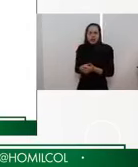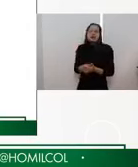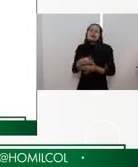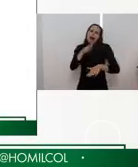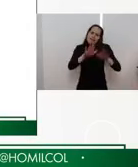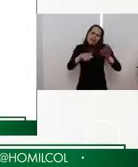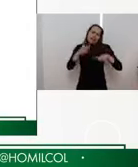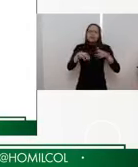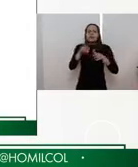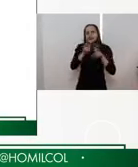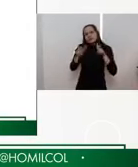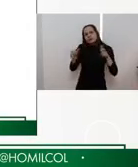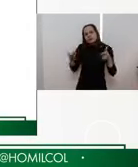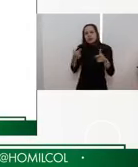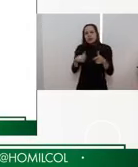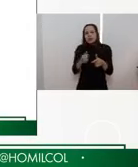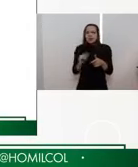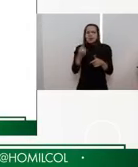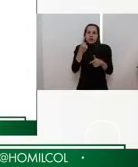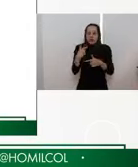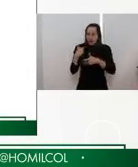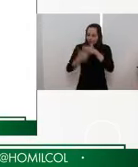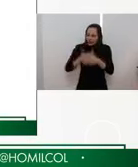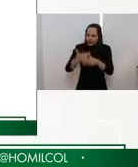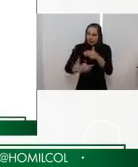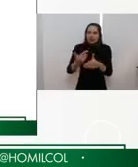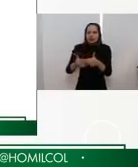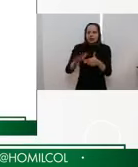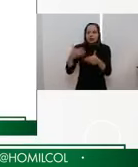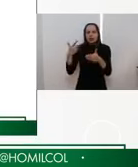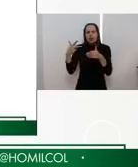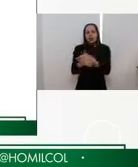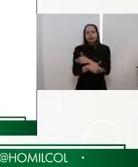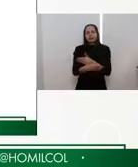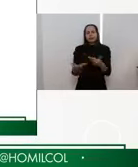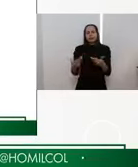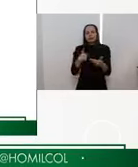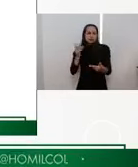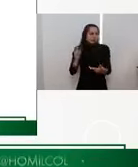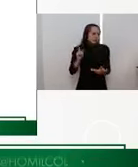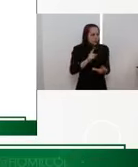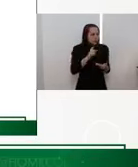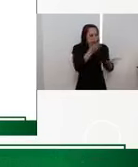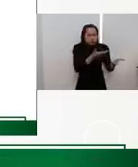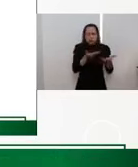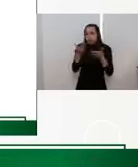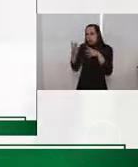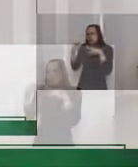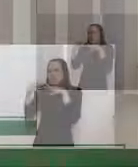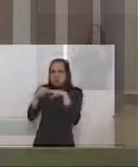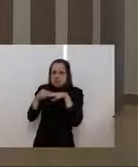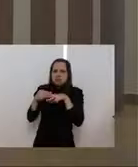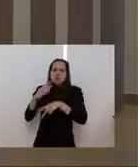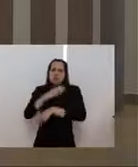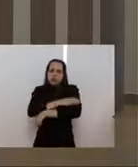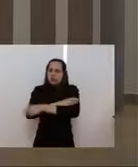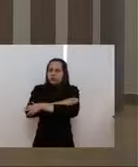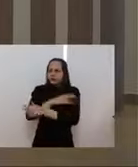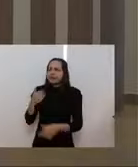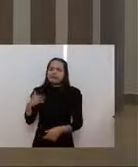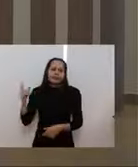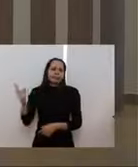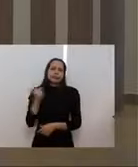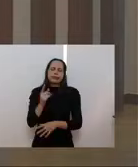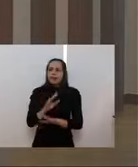nuestros usuarios hacen el primera parte del proceso y no no se acercan por sus dispositivos entonces aquí lo importante es si